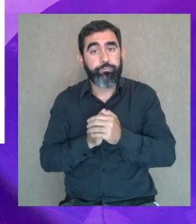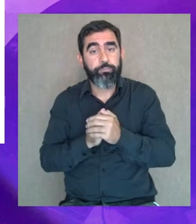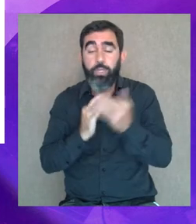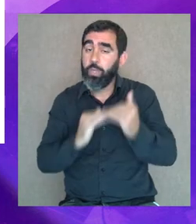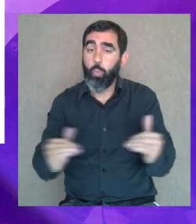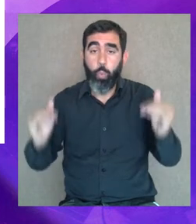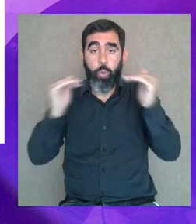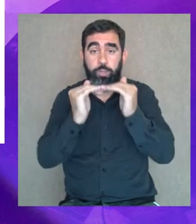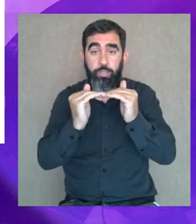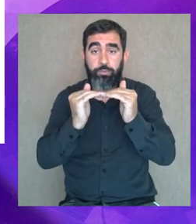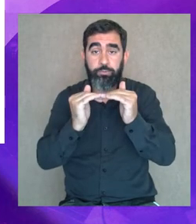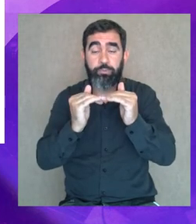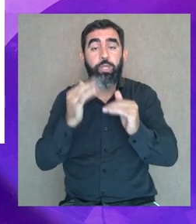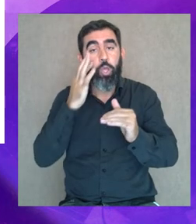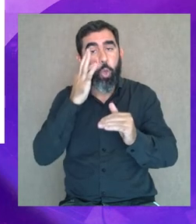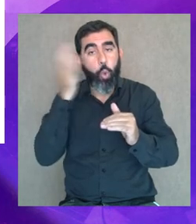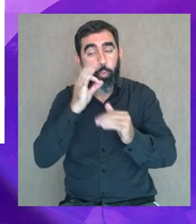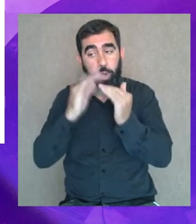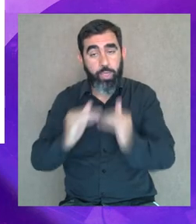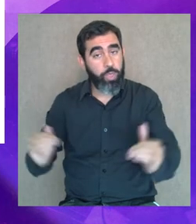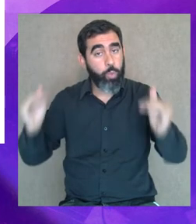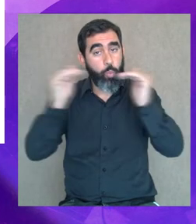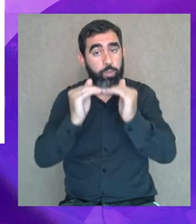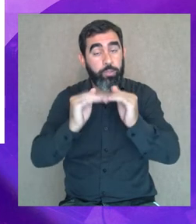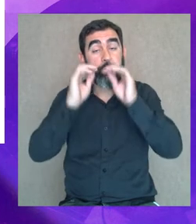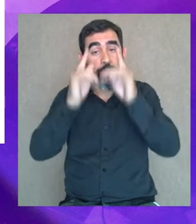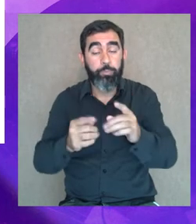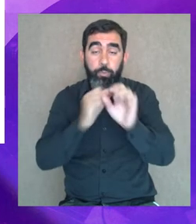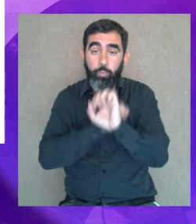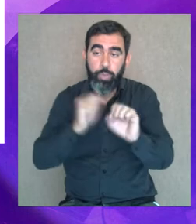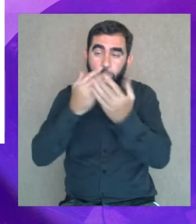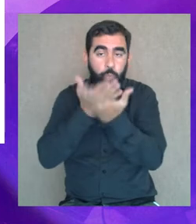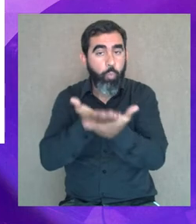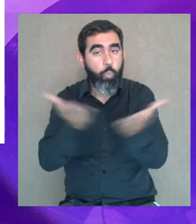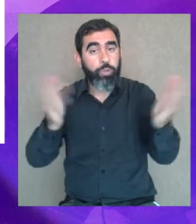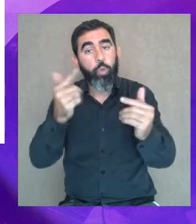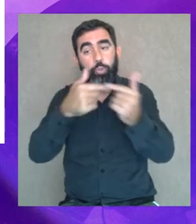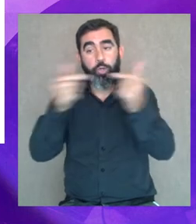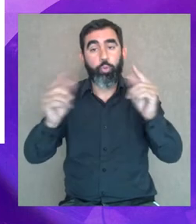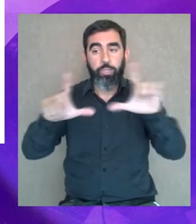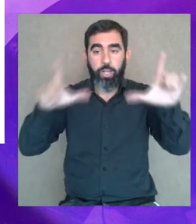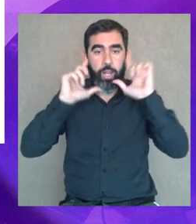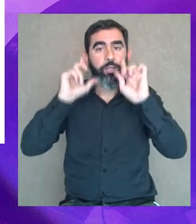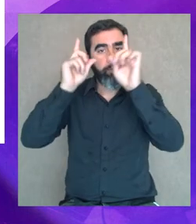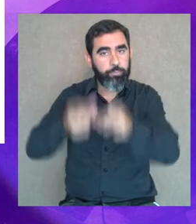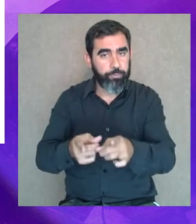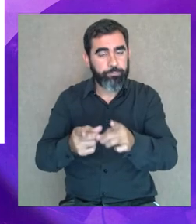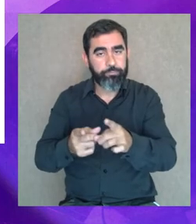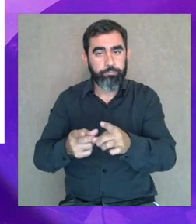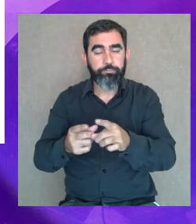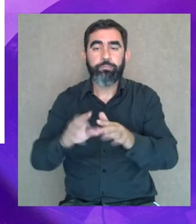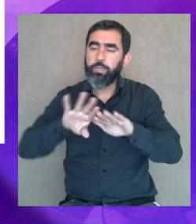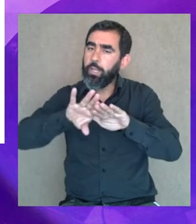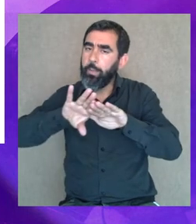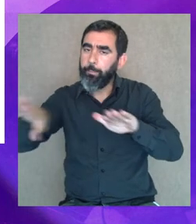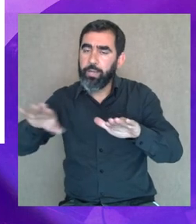en igualdad e igualdad y la libertad de oportunidades es también el poder visibilizar otros otros rostros que van incluso más